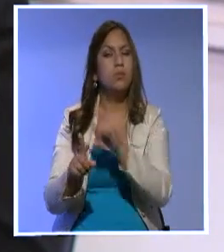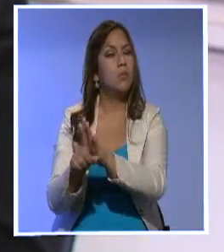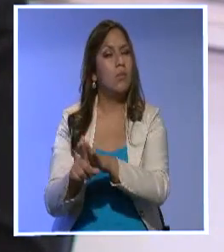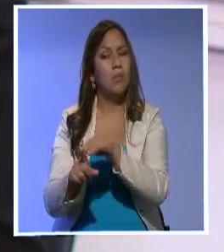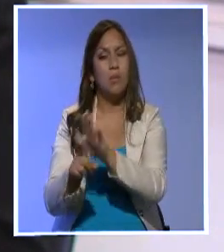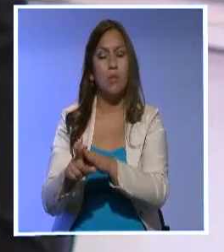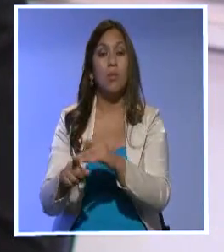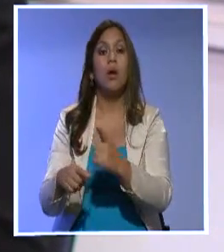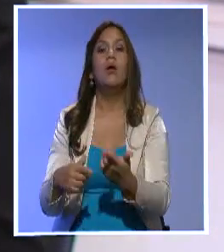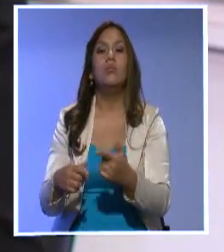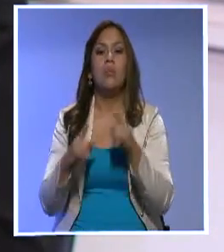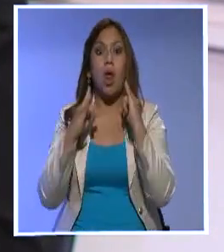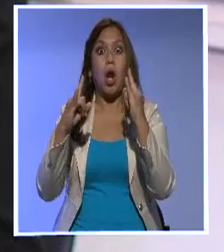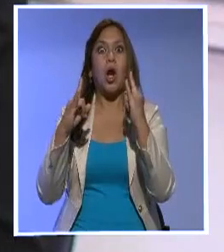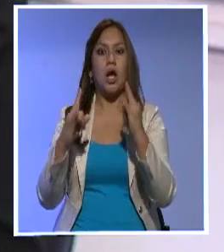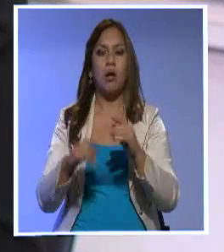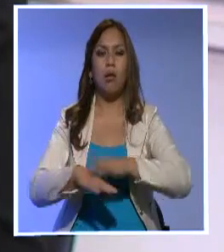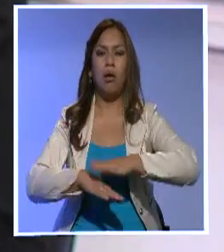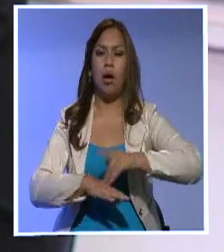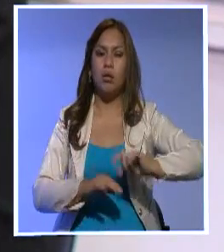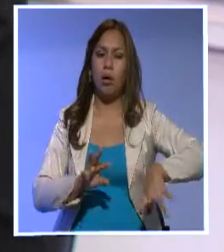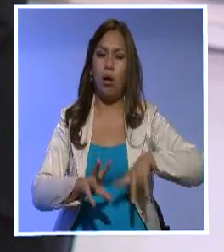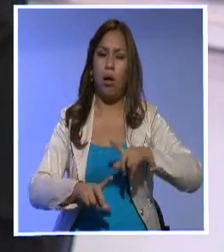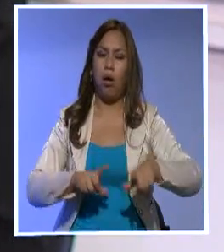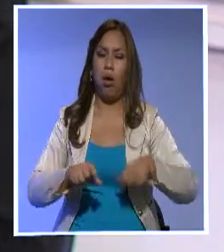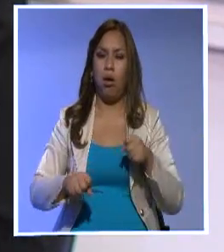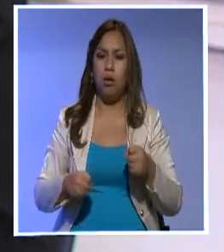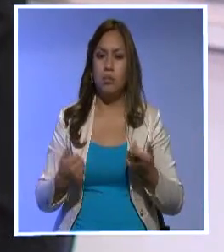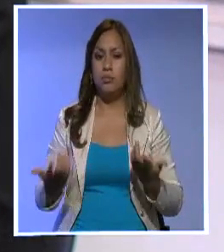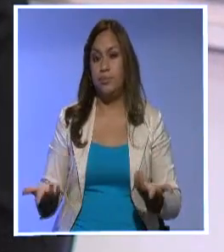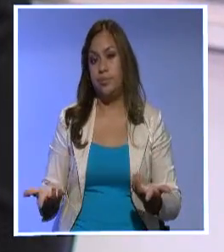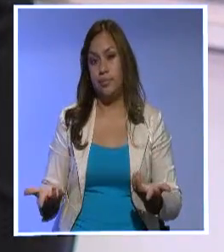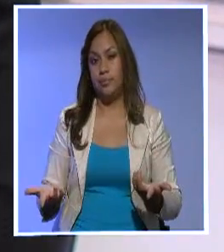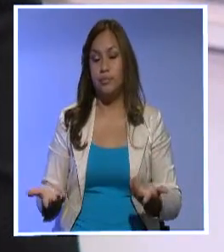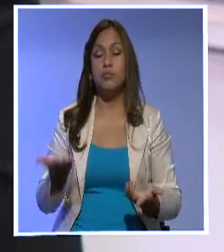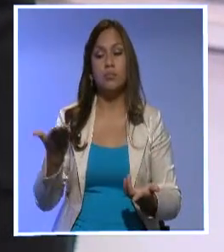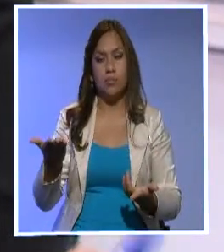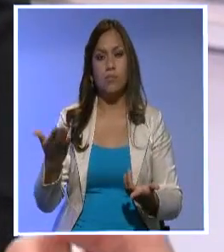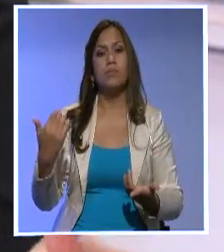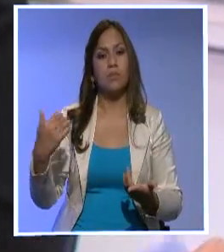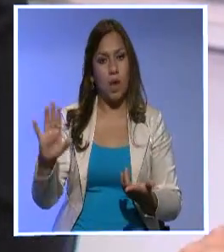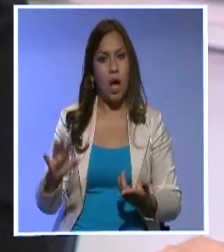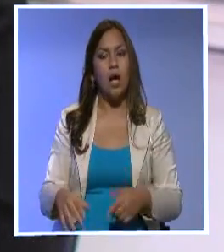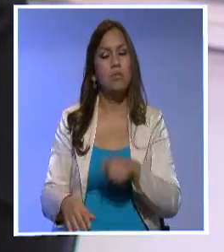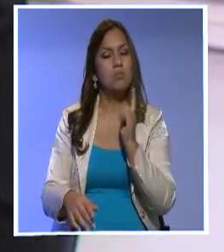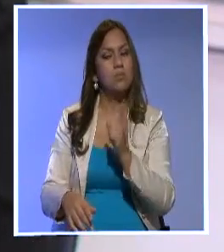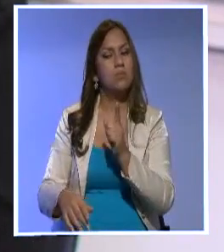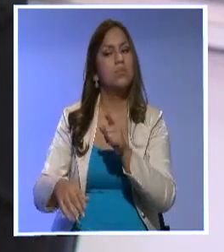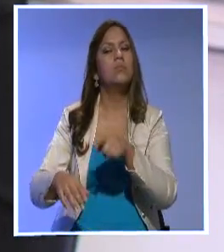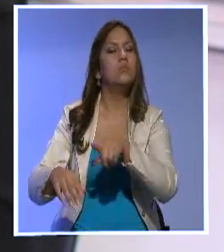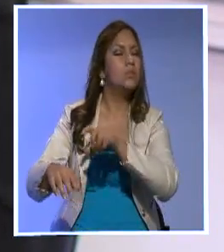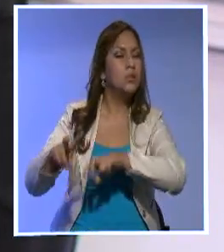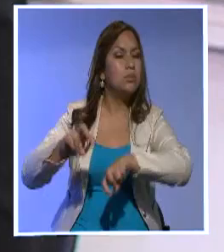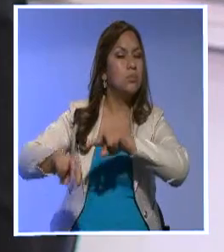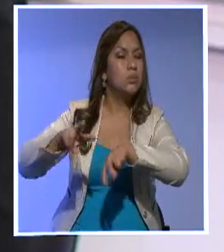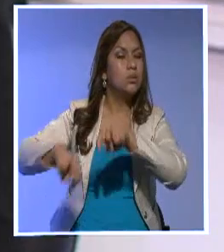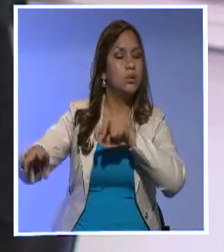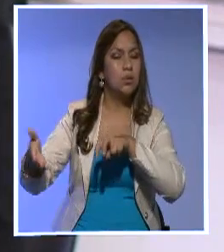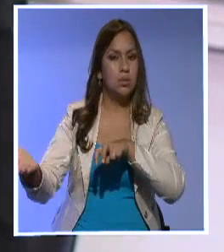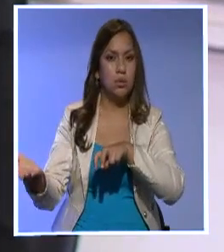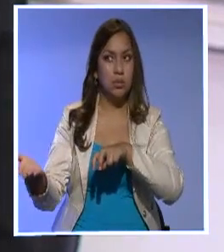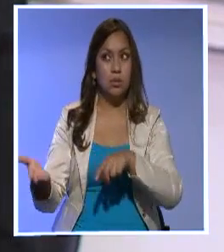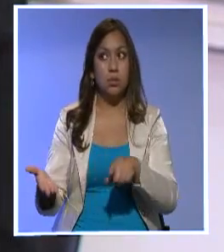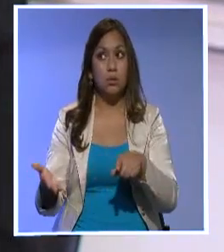enriquecimiento ilícito cohecho lavado de activos y peculado por lo tanto ha sido muy importante saber que están